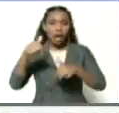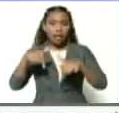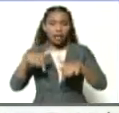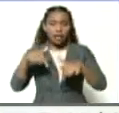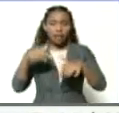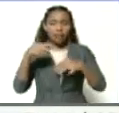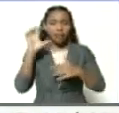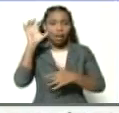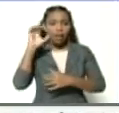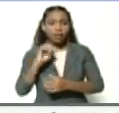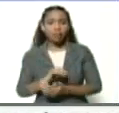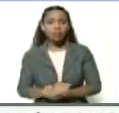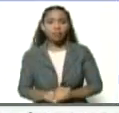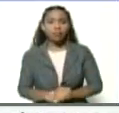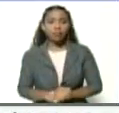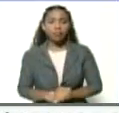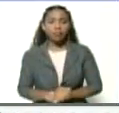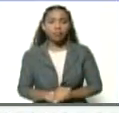país.